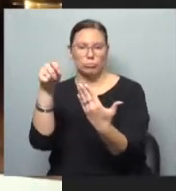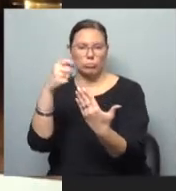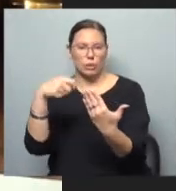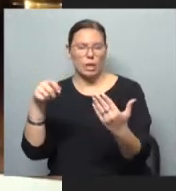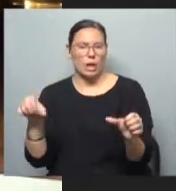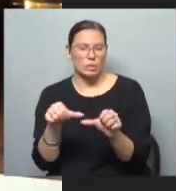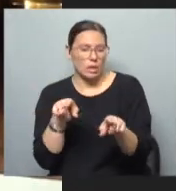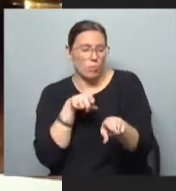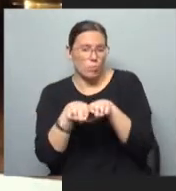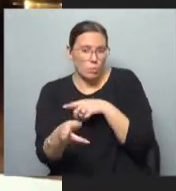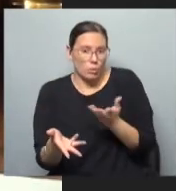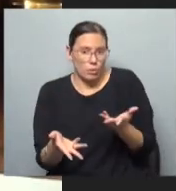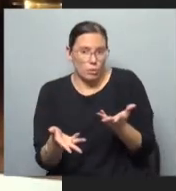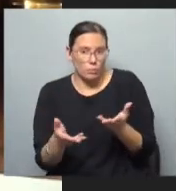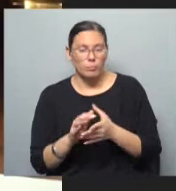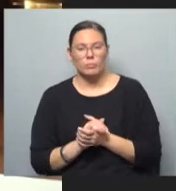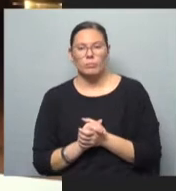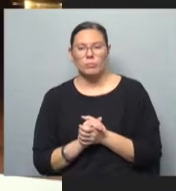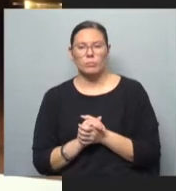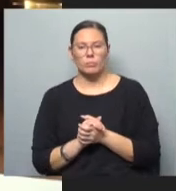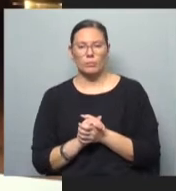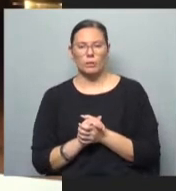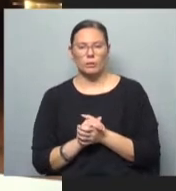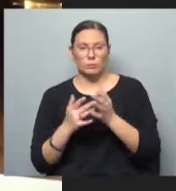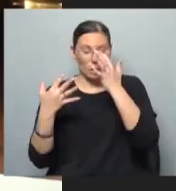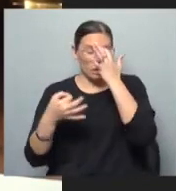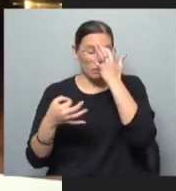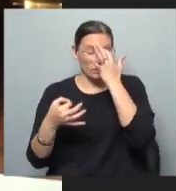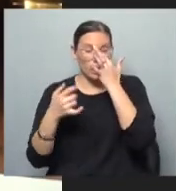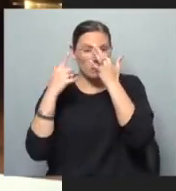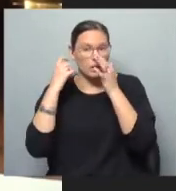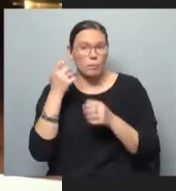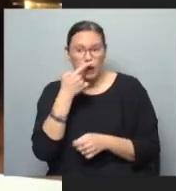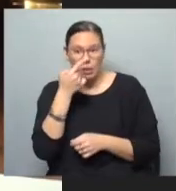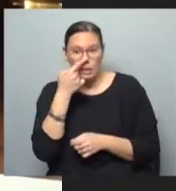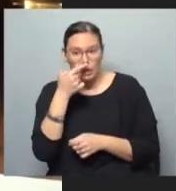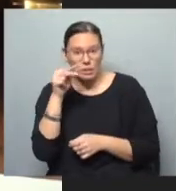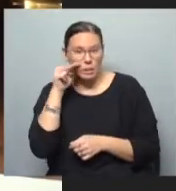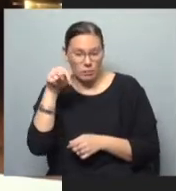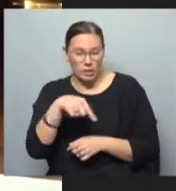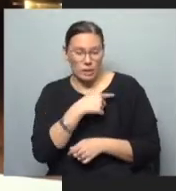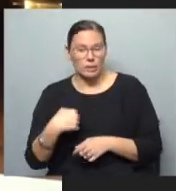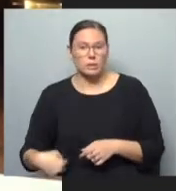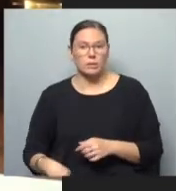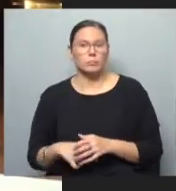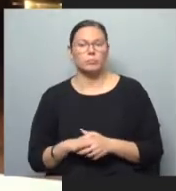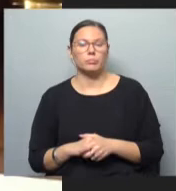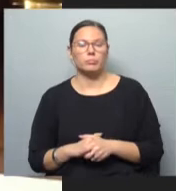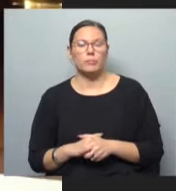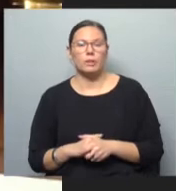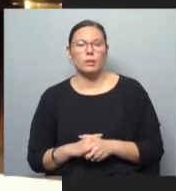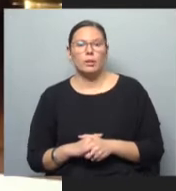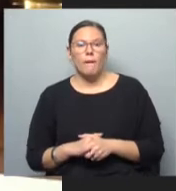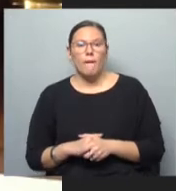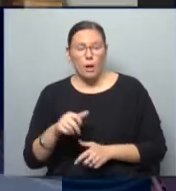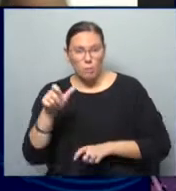una obra ahí en vivo y en directo, ¿no? Realmente es una experiencia interesante de ver acá en China. O sea que